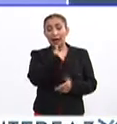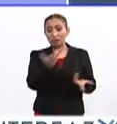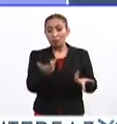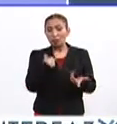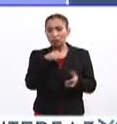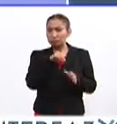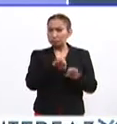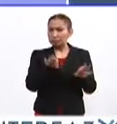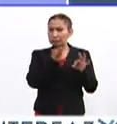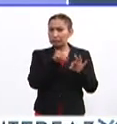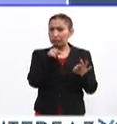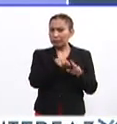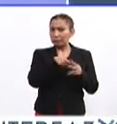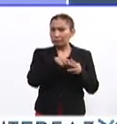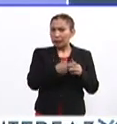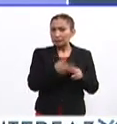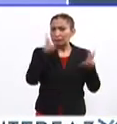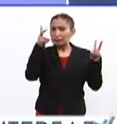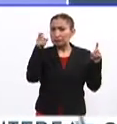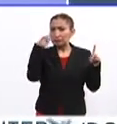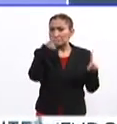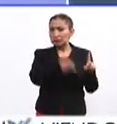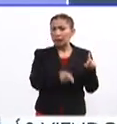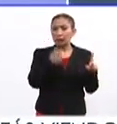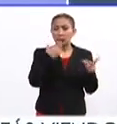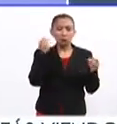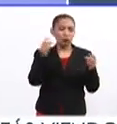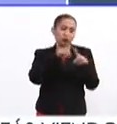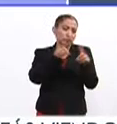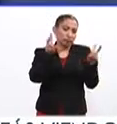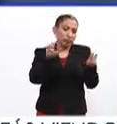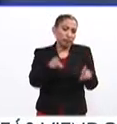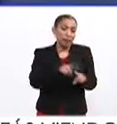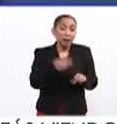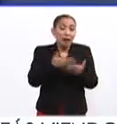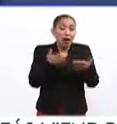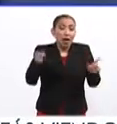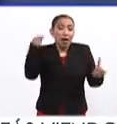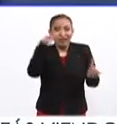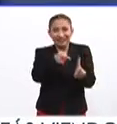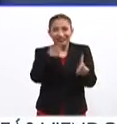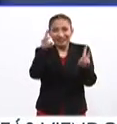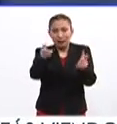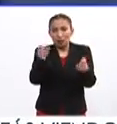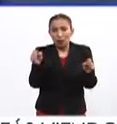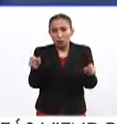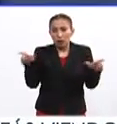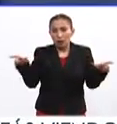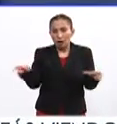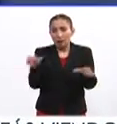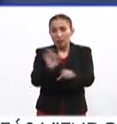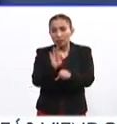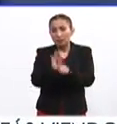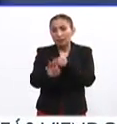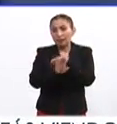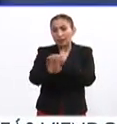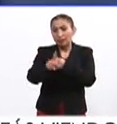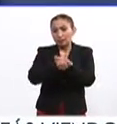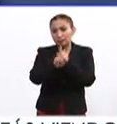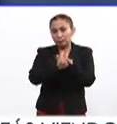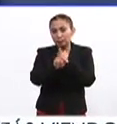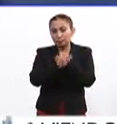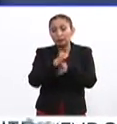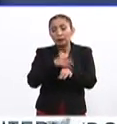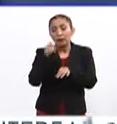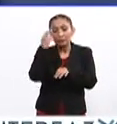un precedente muy importante en el tema, digo, como en muchos temas, pero hoy en el tema de seguridad y prevención,